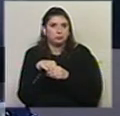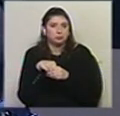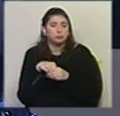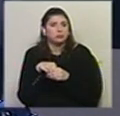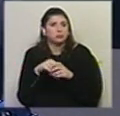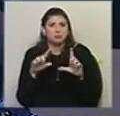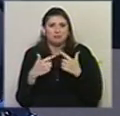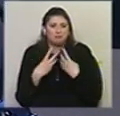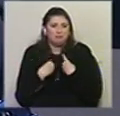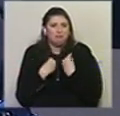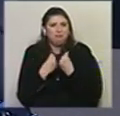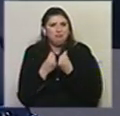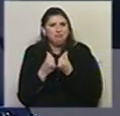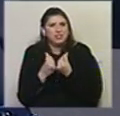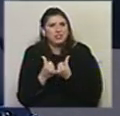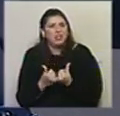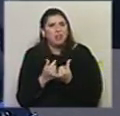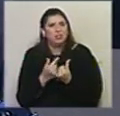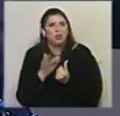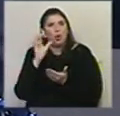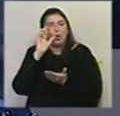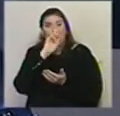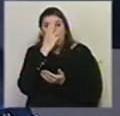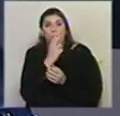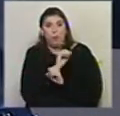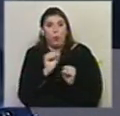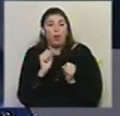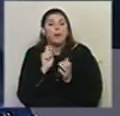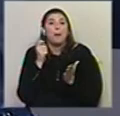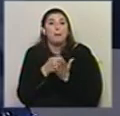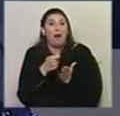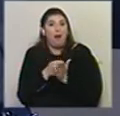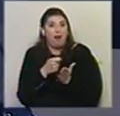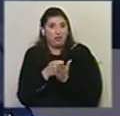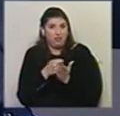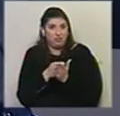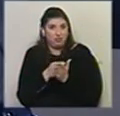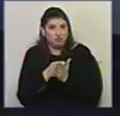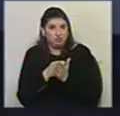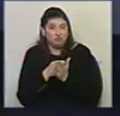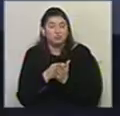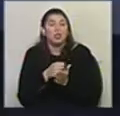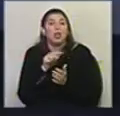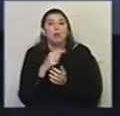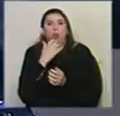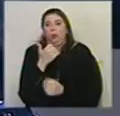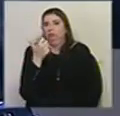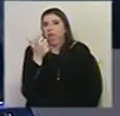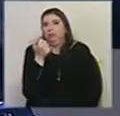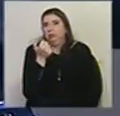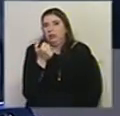insensible a lo que el país puede pagar de tecnología. Y en eso está la lapicera del médico, no saco responsabilidad, que